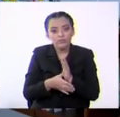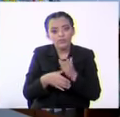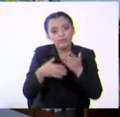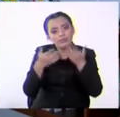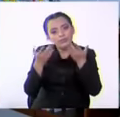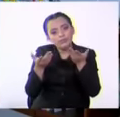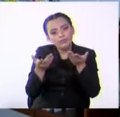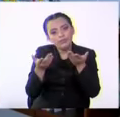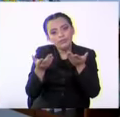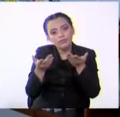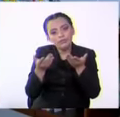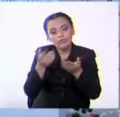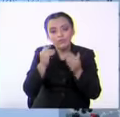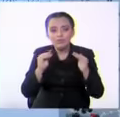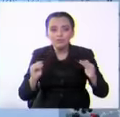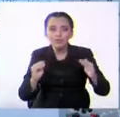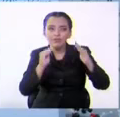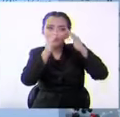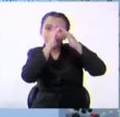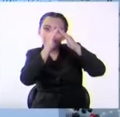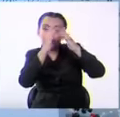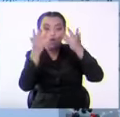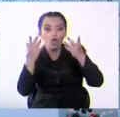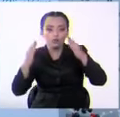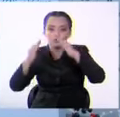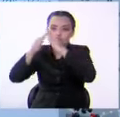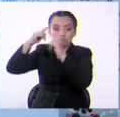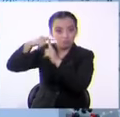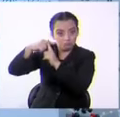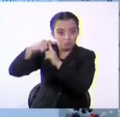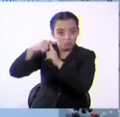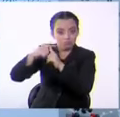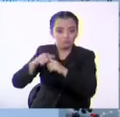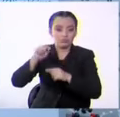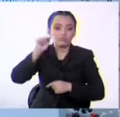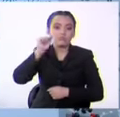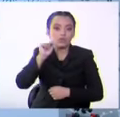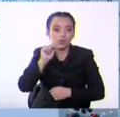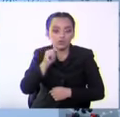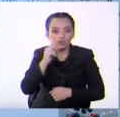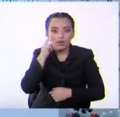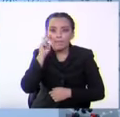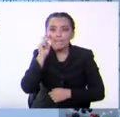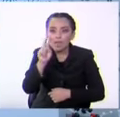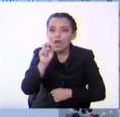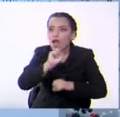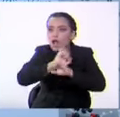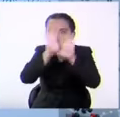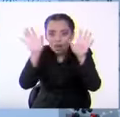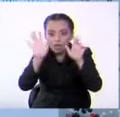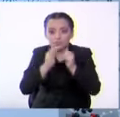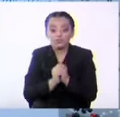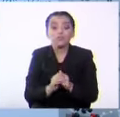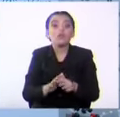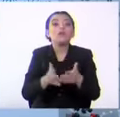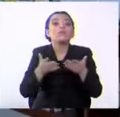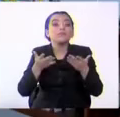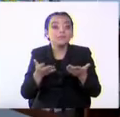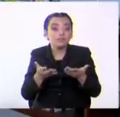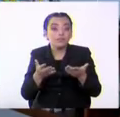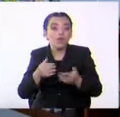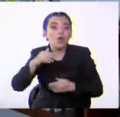no sé, una pirámide, una iglesia. Ese es un patrimonio tangible, pero también existen patrimonios